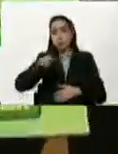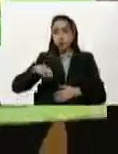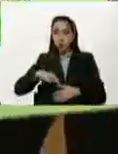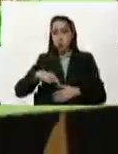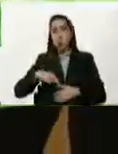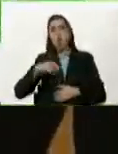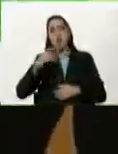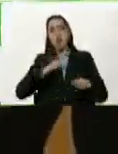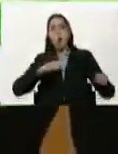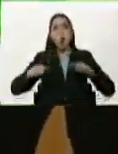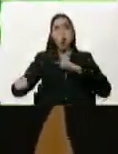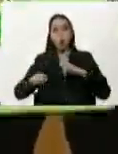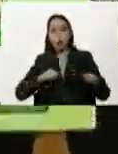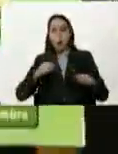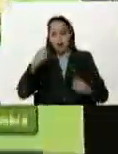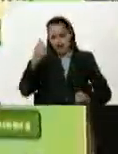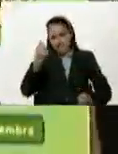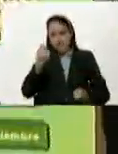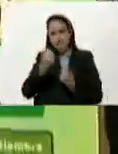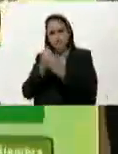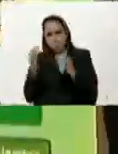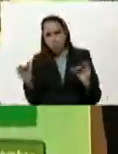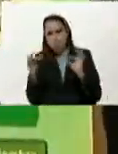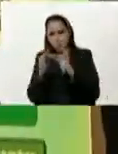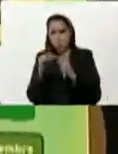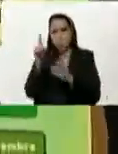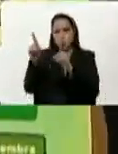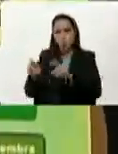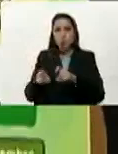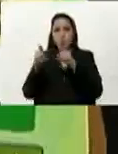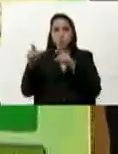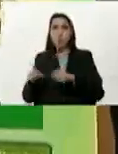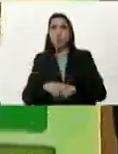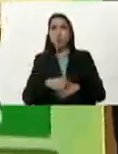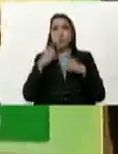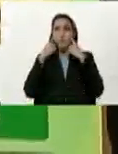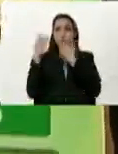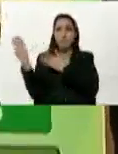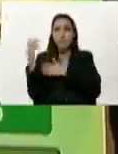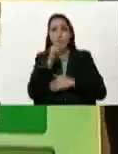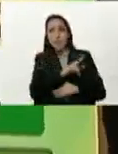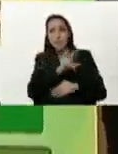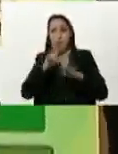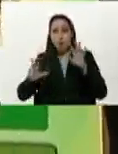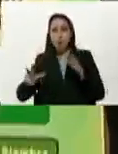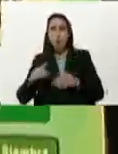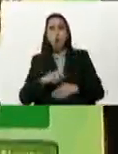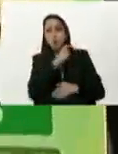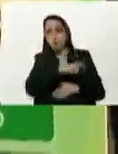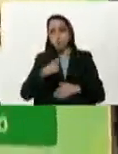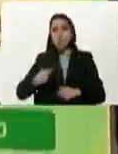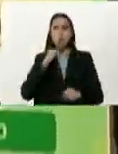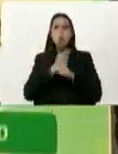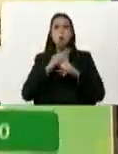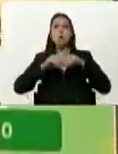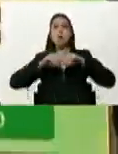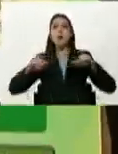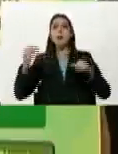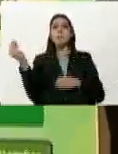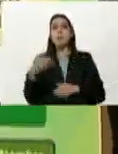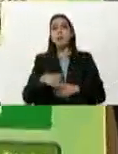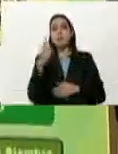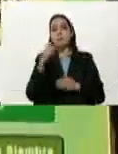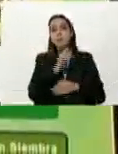coordinación de apoyo para la siembra mire 38 asociaciones de productores más de